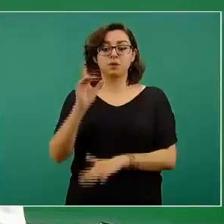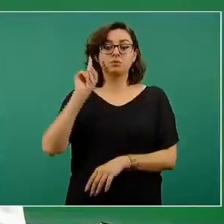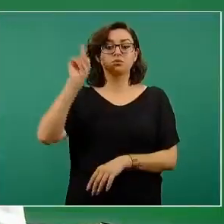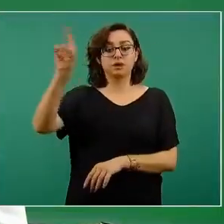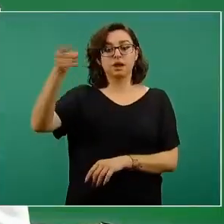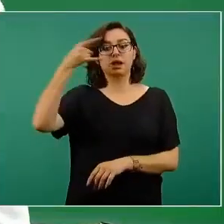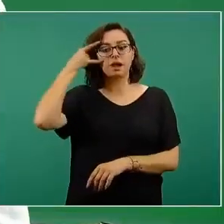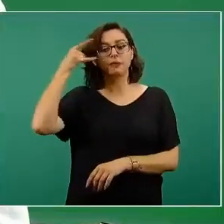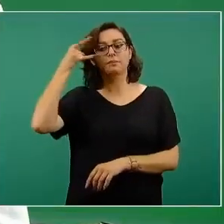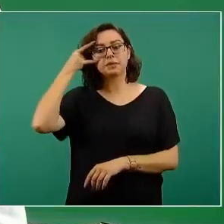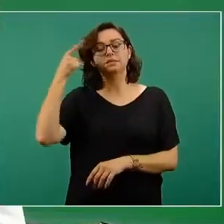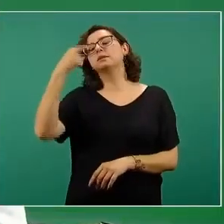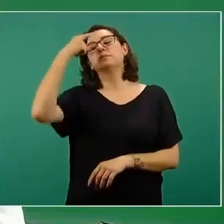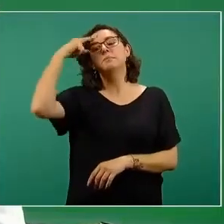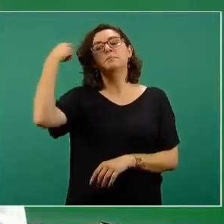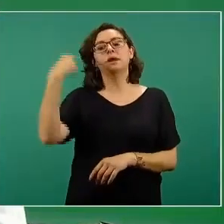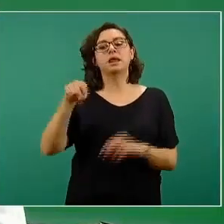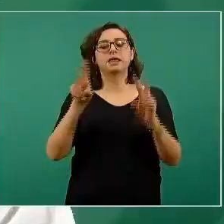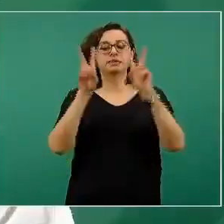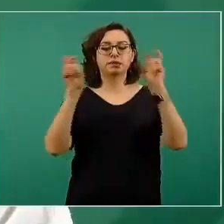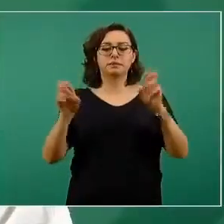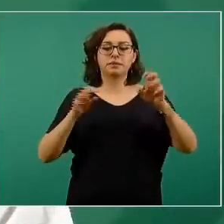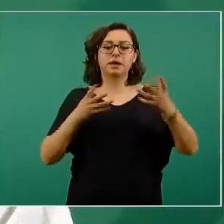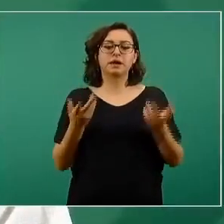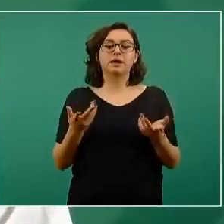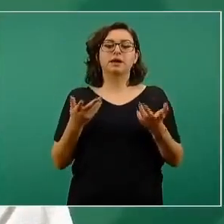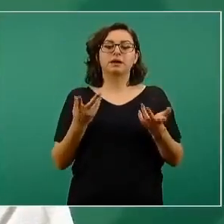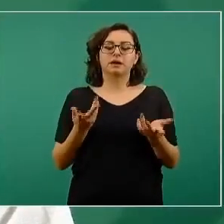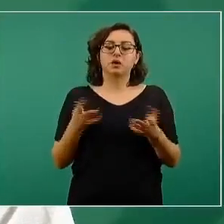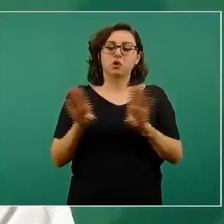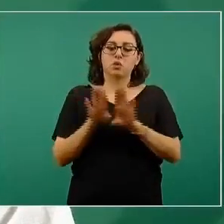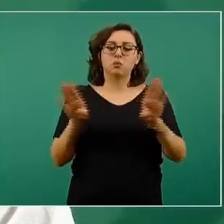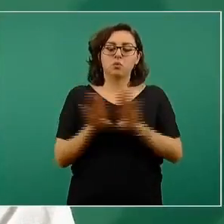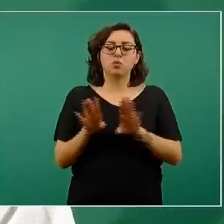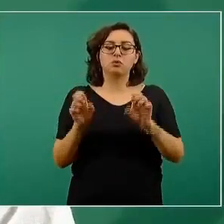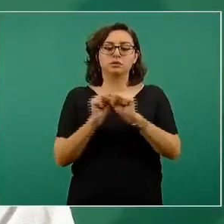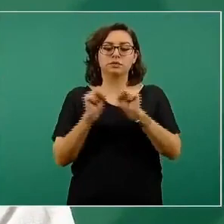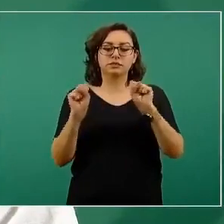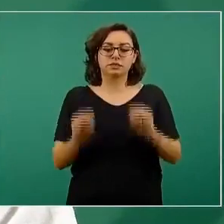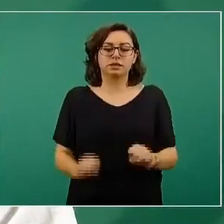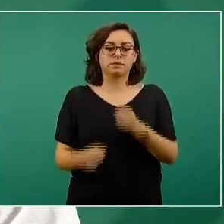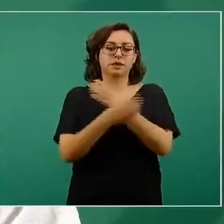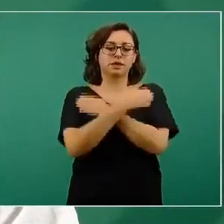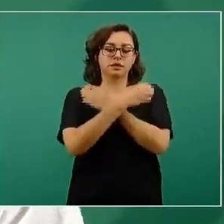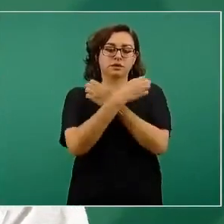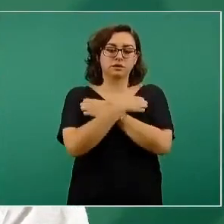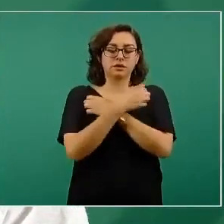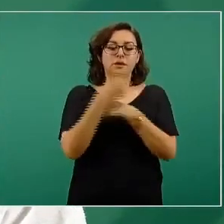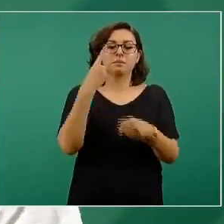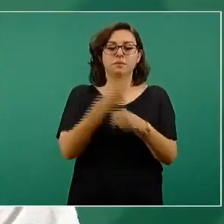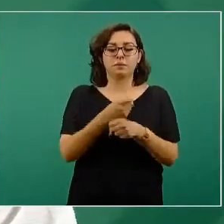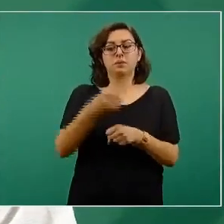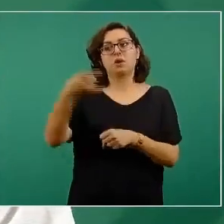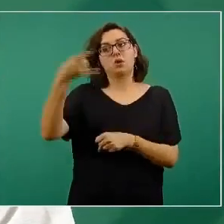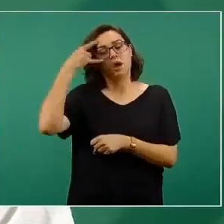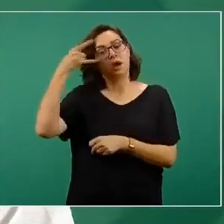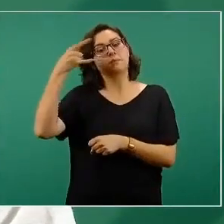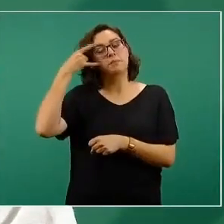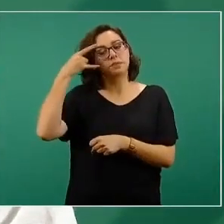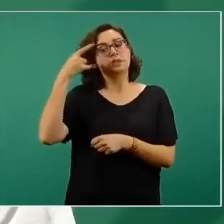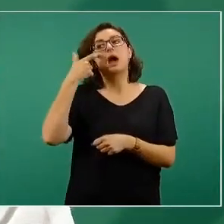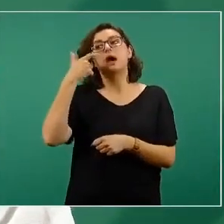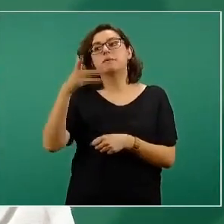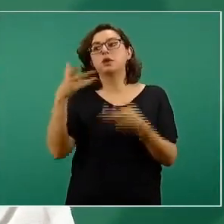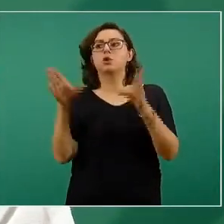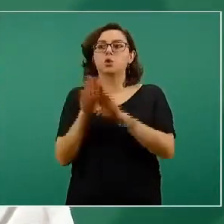trabajando en la parte de la planeación de la apertura del sistema educativo. Primero en Campeche, si es que en su